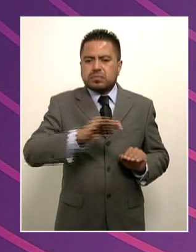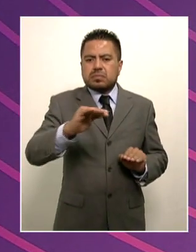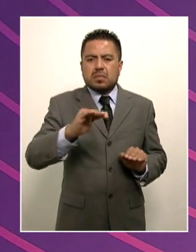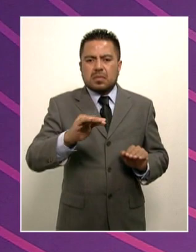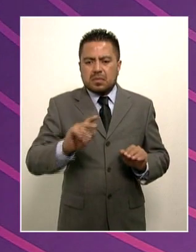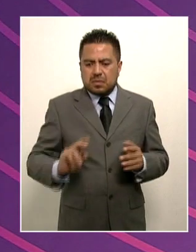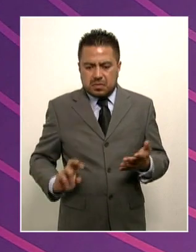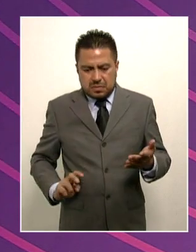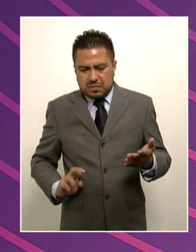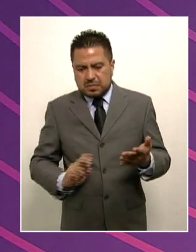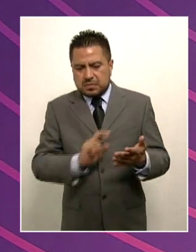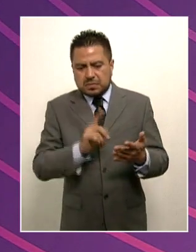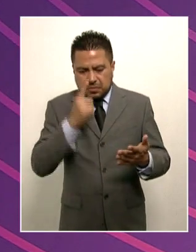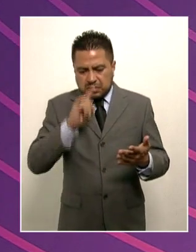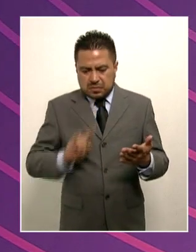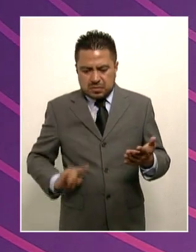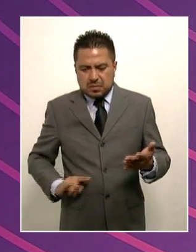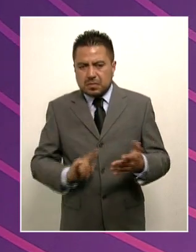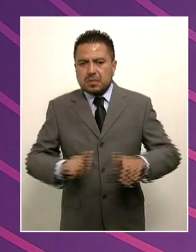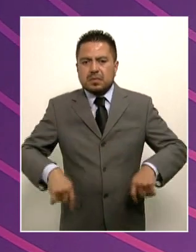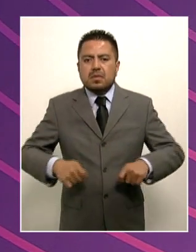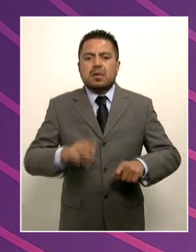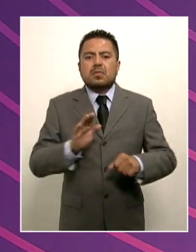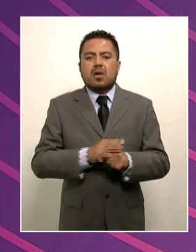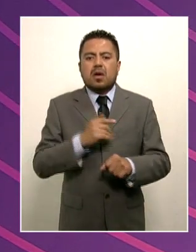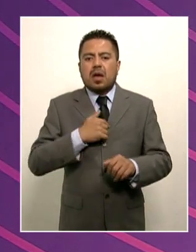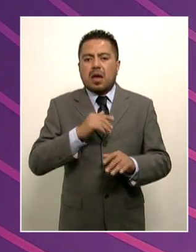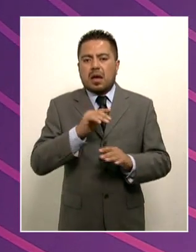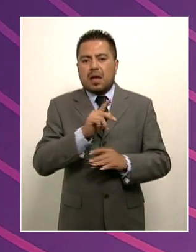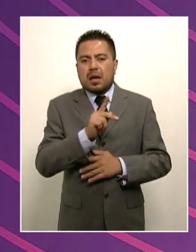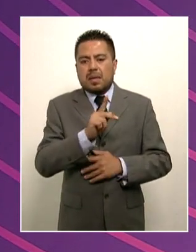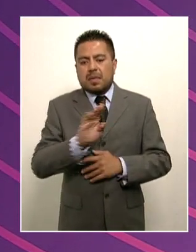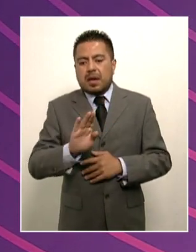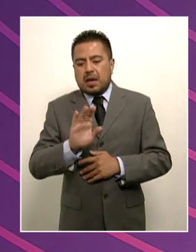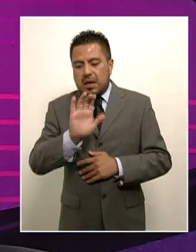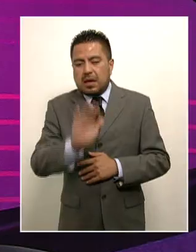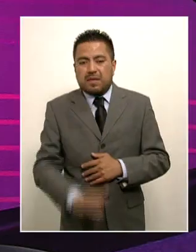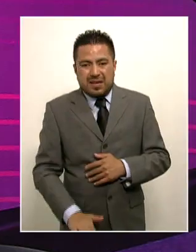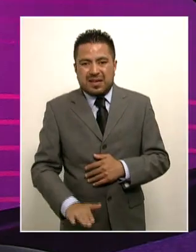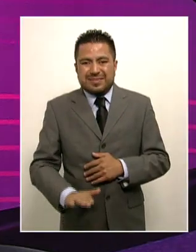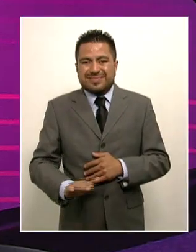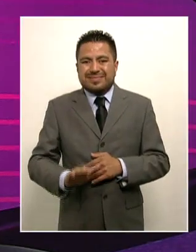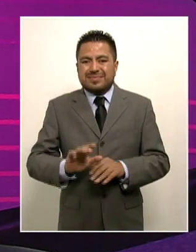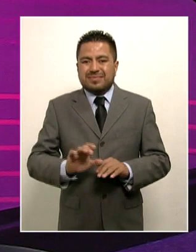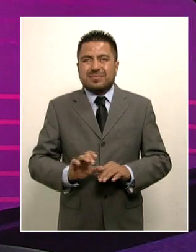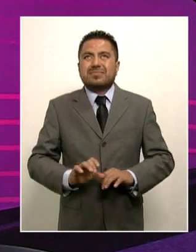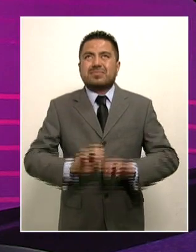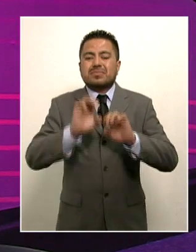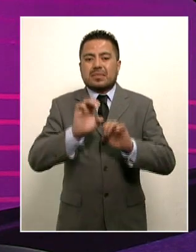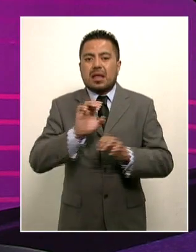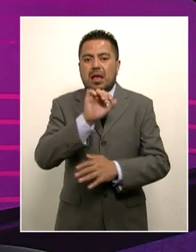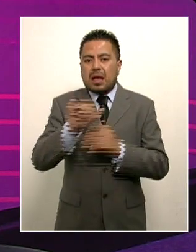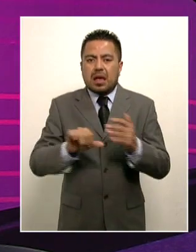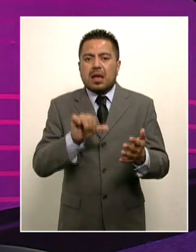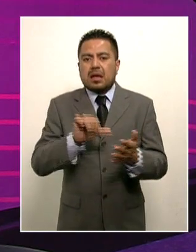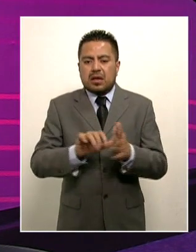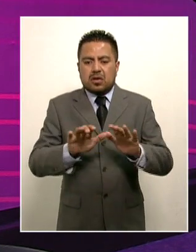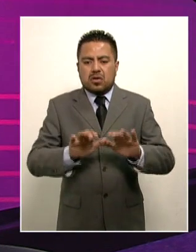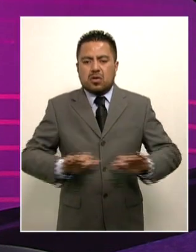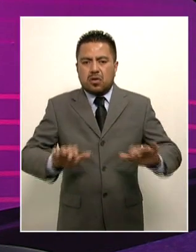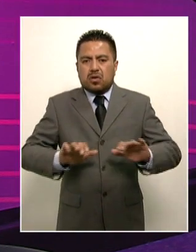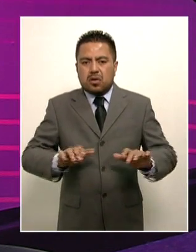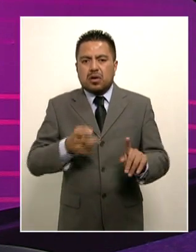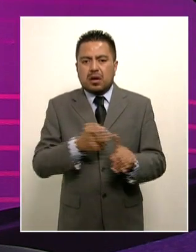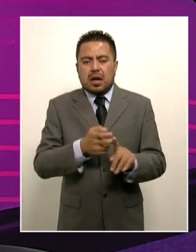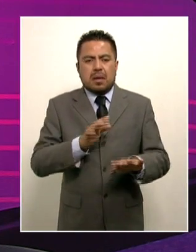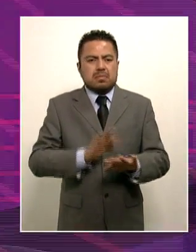escalón, porque yo estaba en la planta baja y el área del centro de cómputo